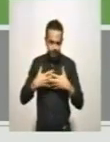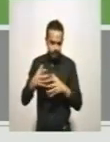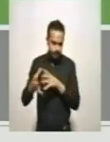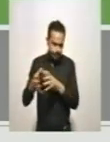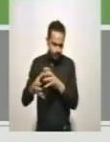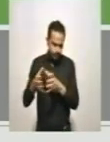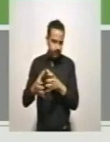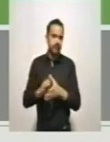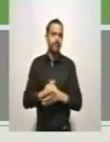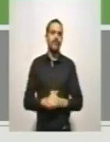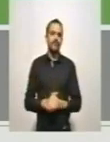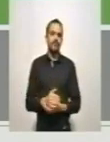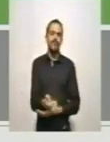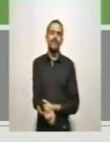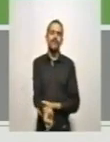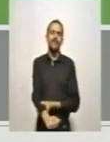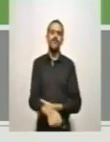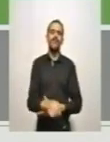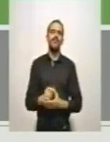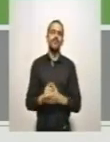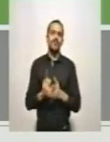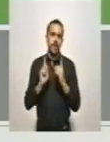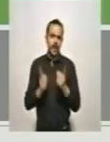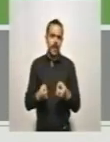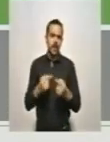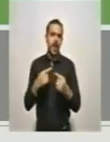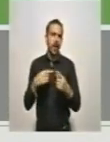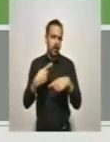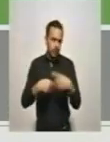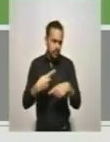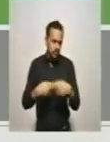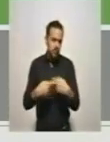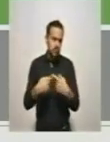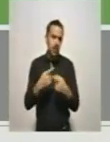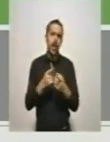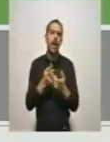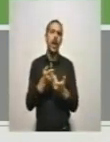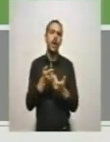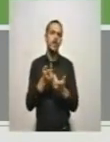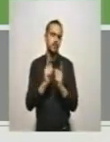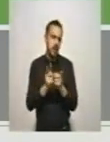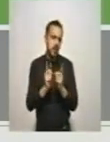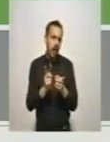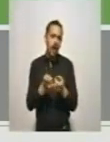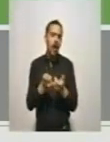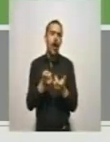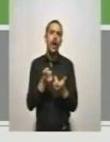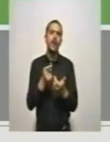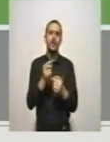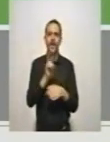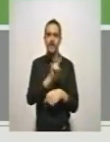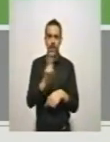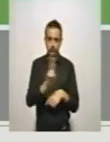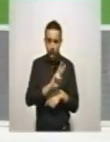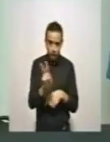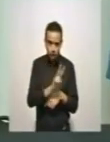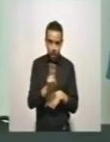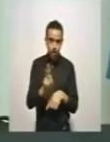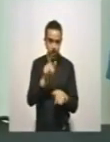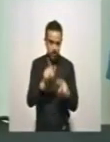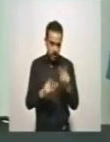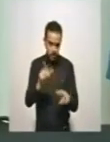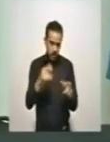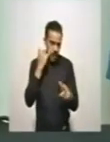y hasta el momento continuamos con 22 pacientes que ya han sido dados de alta